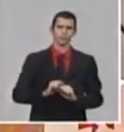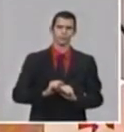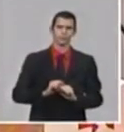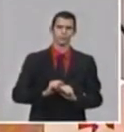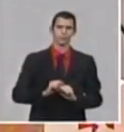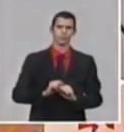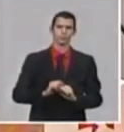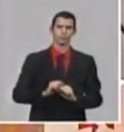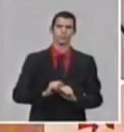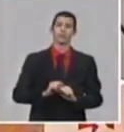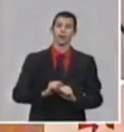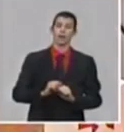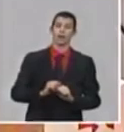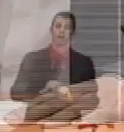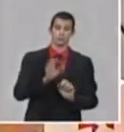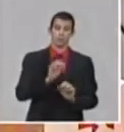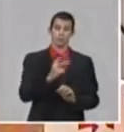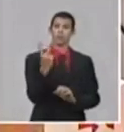a informarse